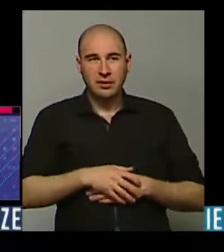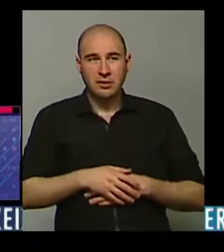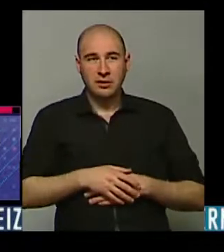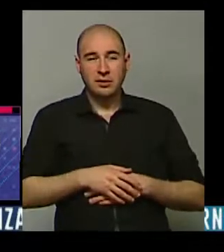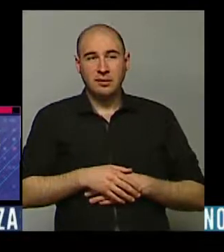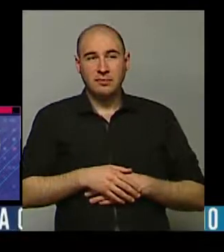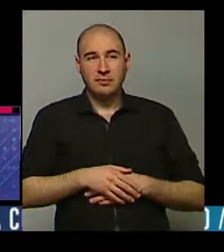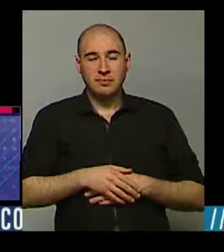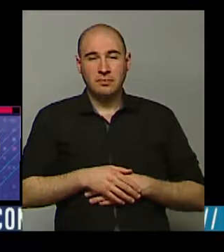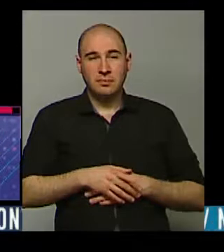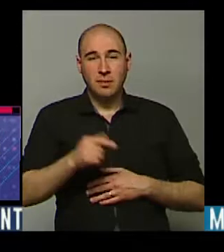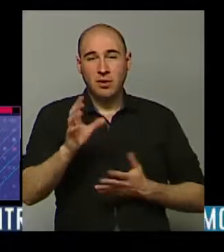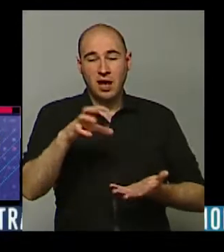vos...